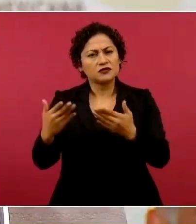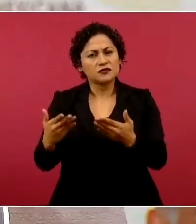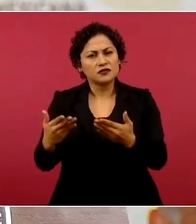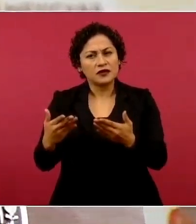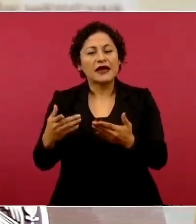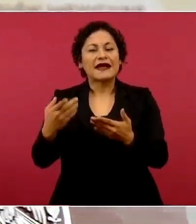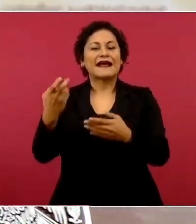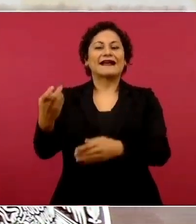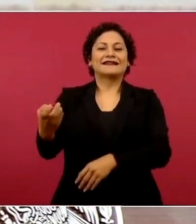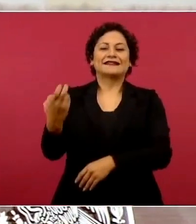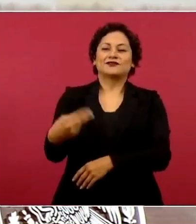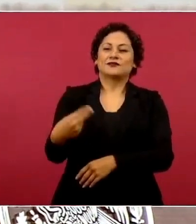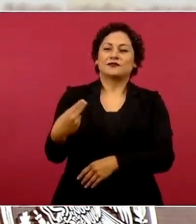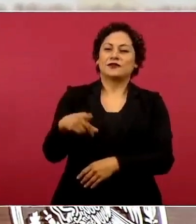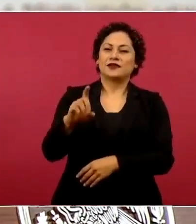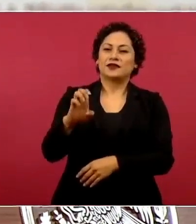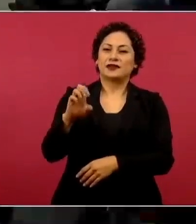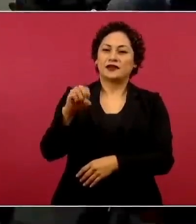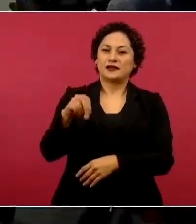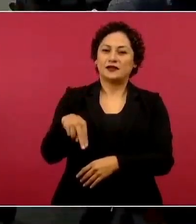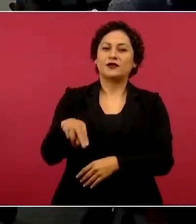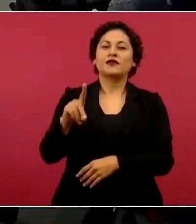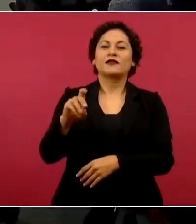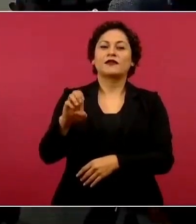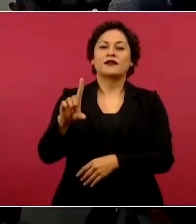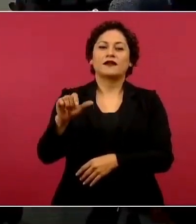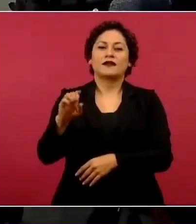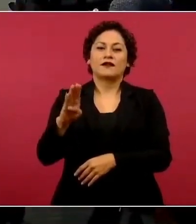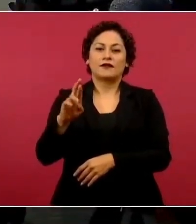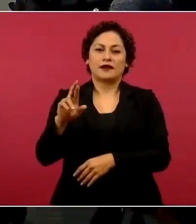León de la Barra, el interino.